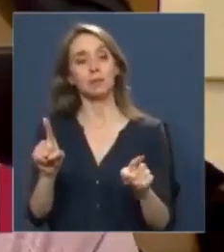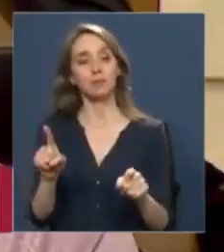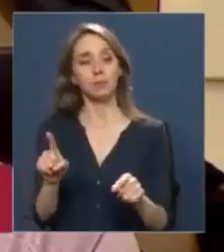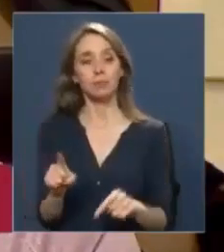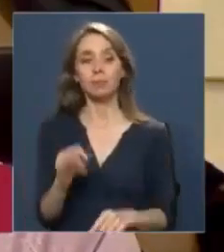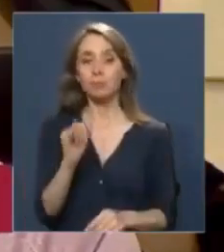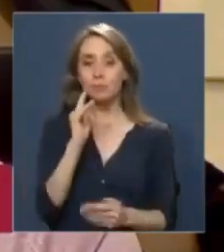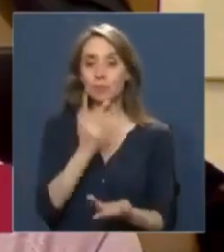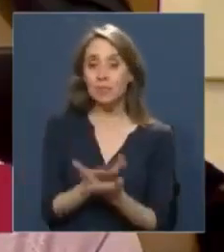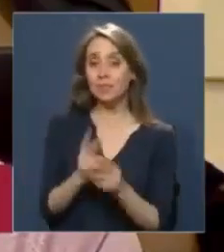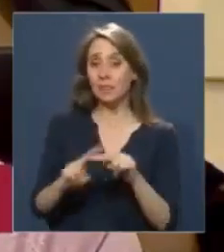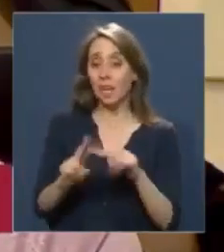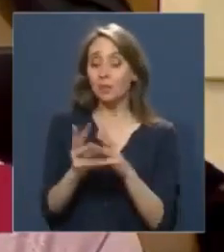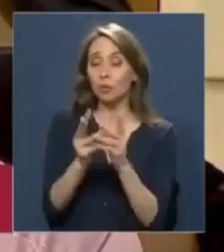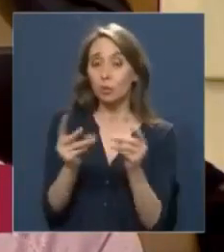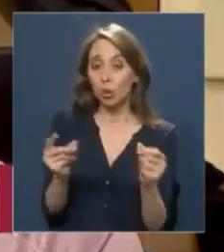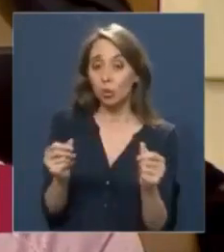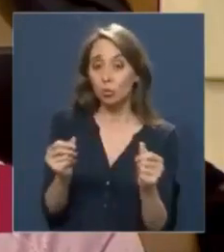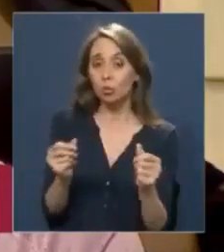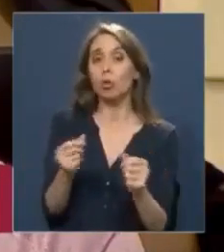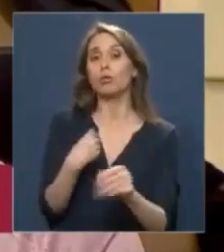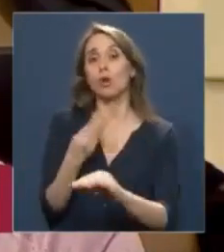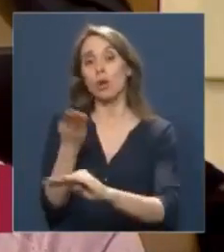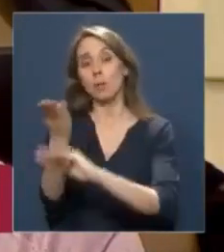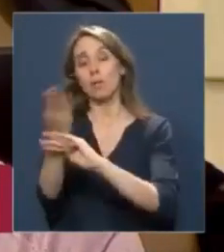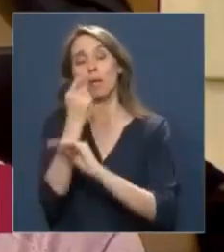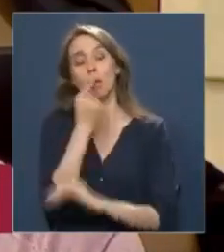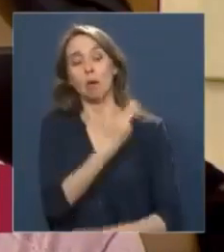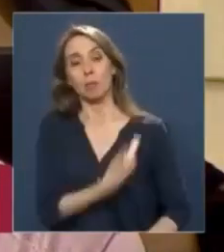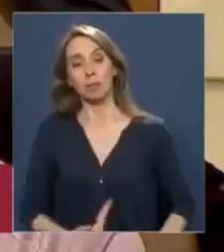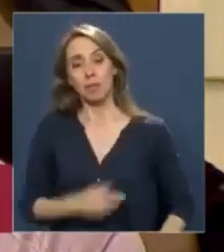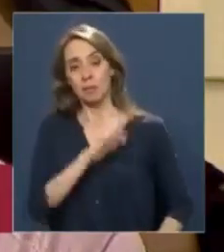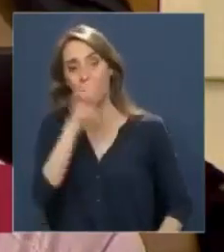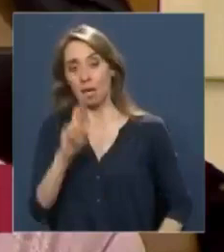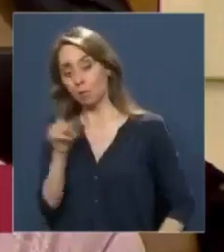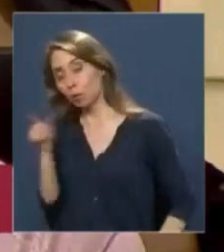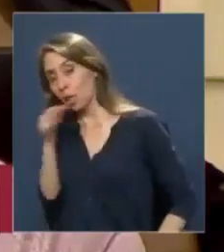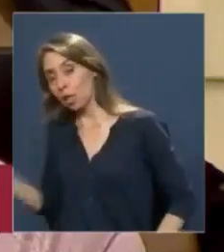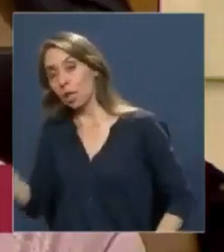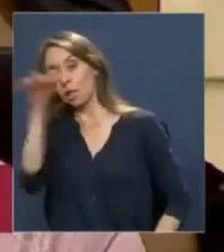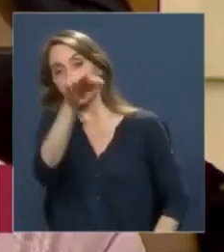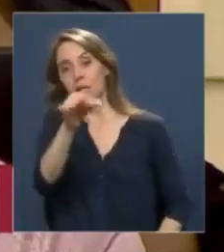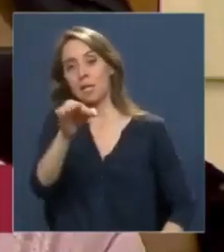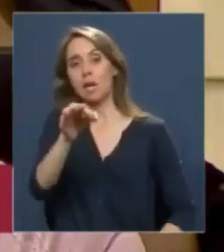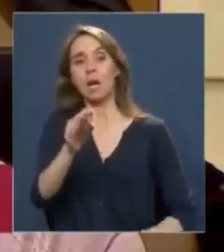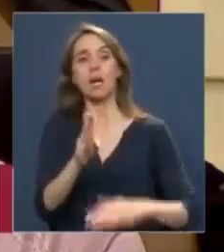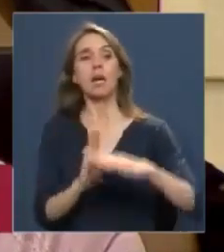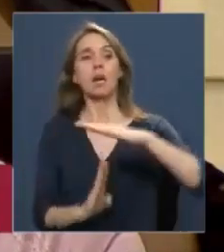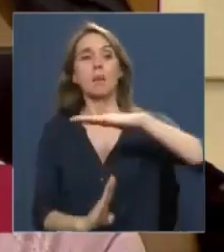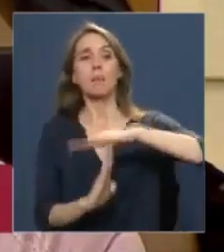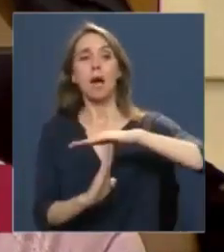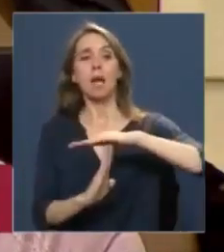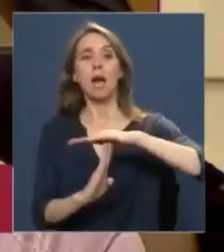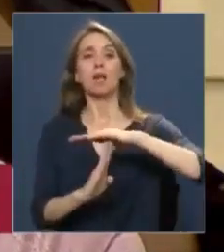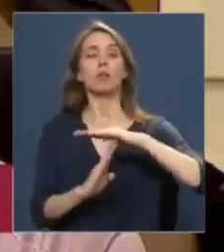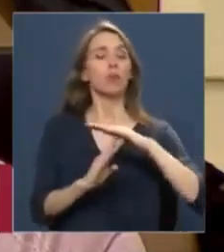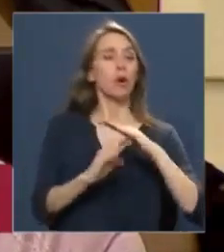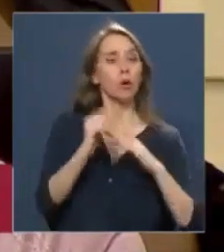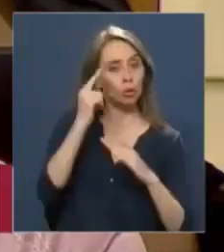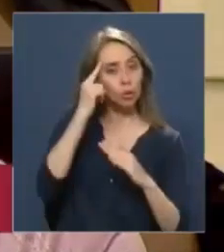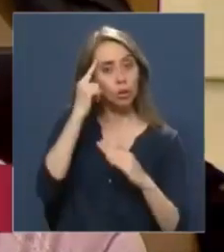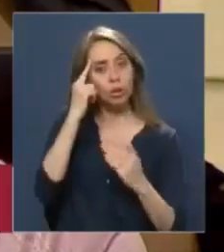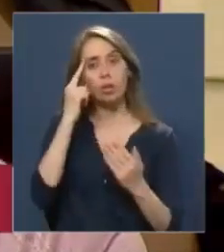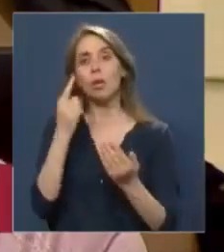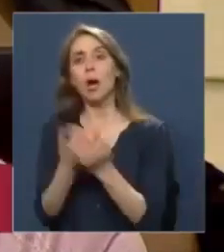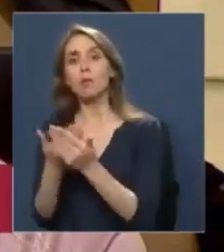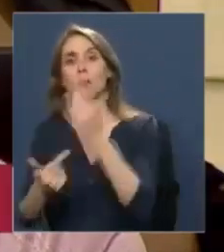de encontrar una salida, le pido al presidente de la República a través suyo parar con la especulación política. Chile